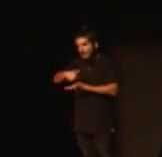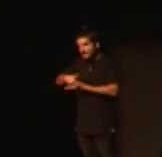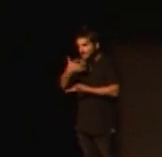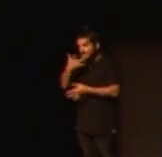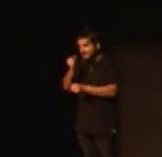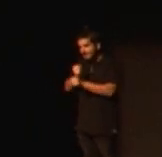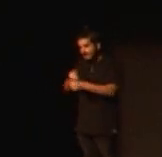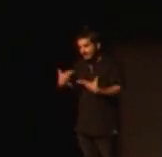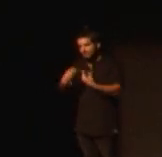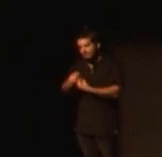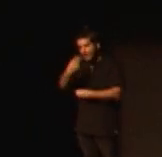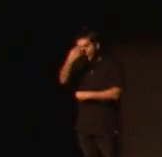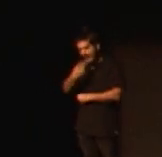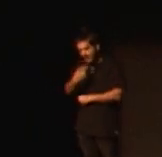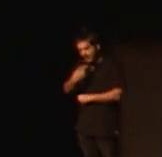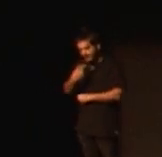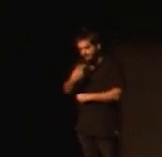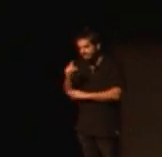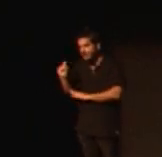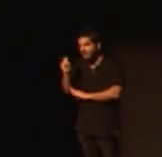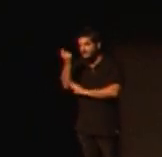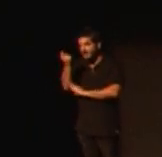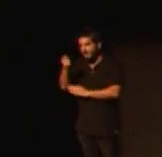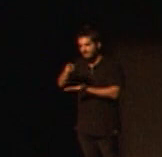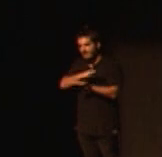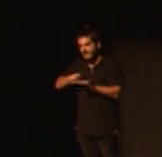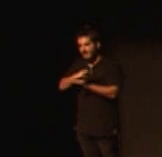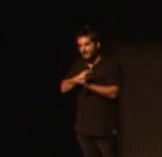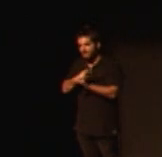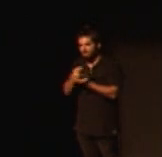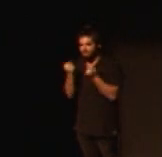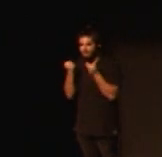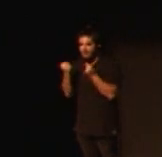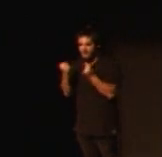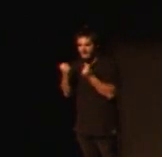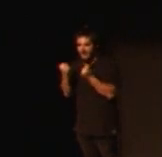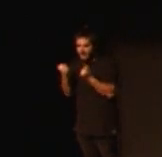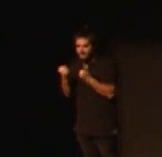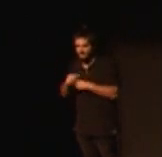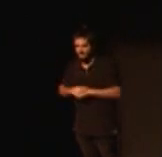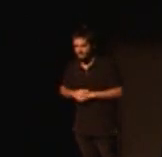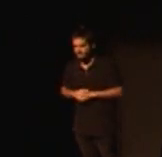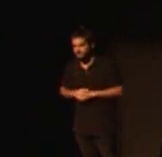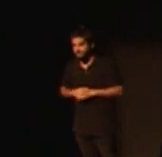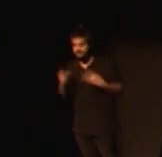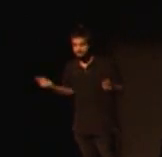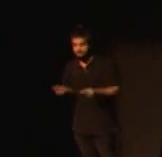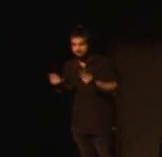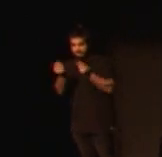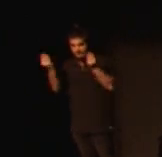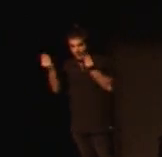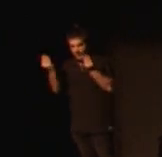ONCE, podíamos hacer que esta región tuviese un potencial increíble y que nos hiciese, con respecto al resto de